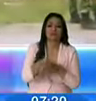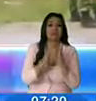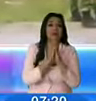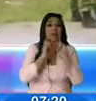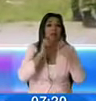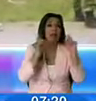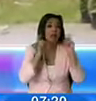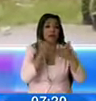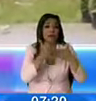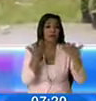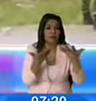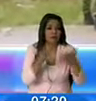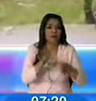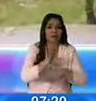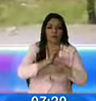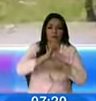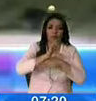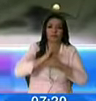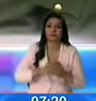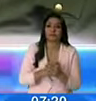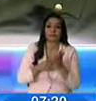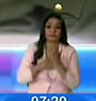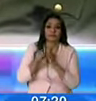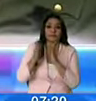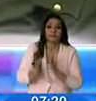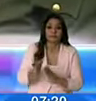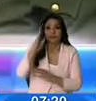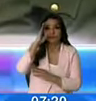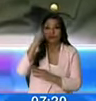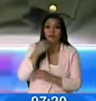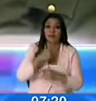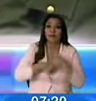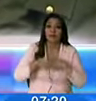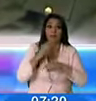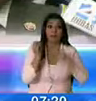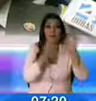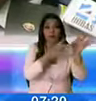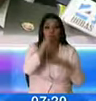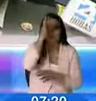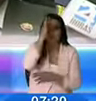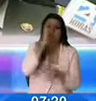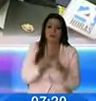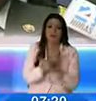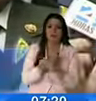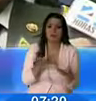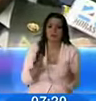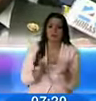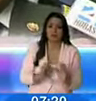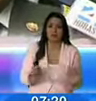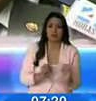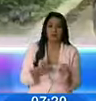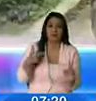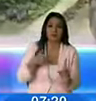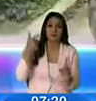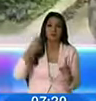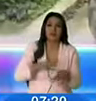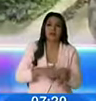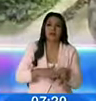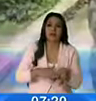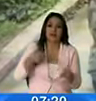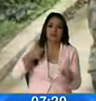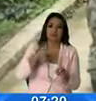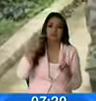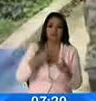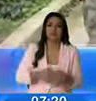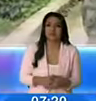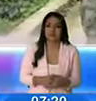auxilio. Sobre este hecho, el ministro del Interior dijo que el herido se encontraría fuera de peligro. No, sí está fuera de peligro, una herida en la pierna. El suceso